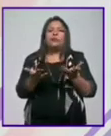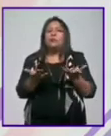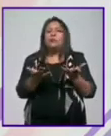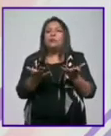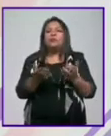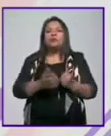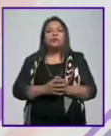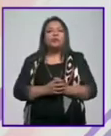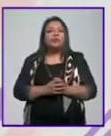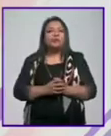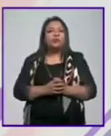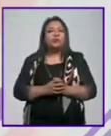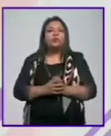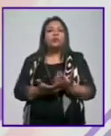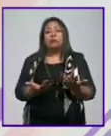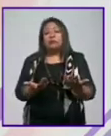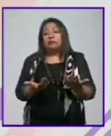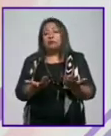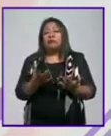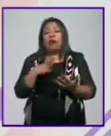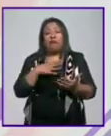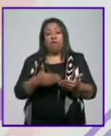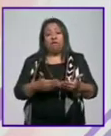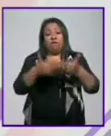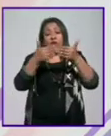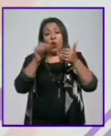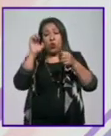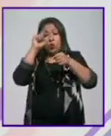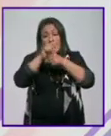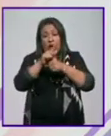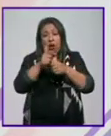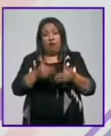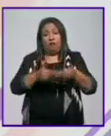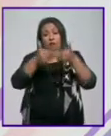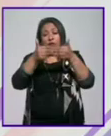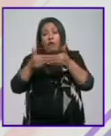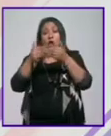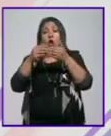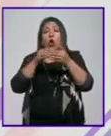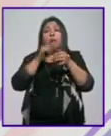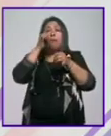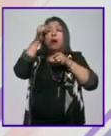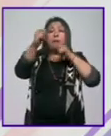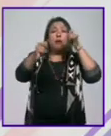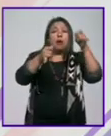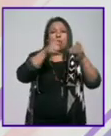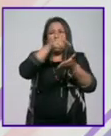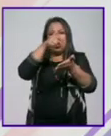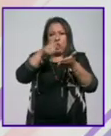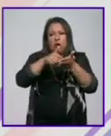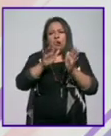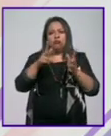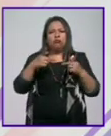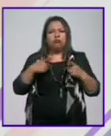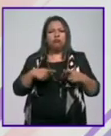con que a pesar de las barreras culturales y la distancia geográfica, la gente, o